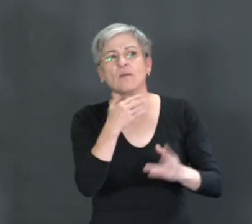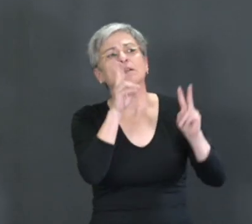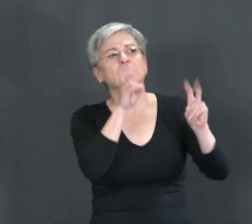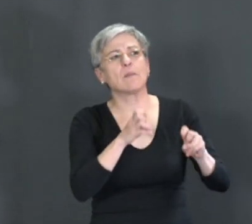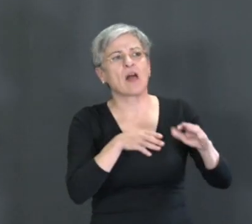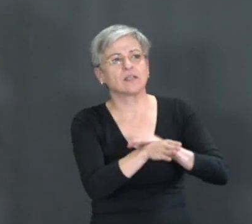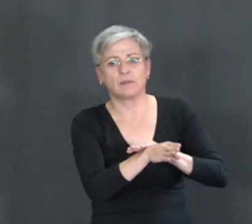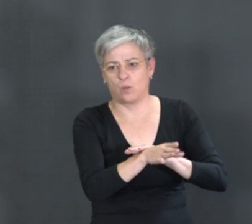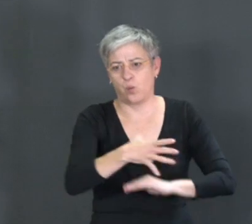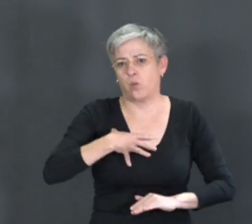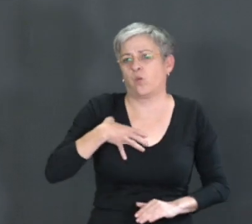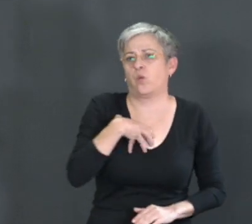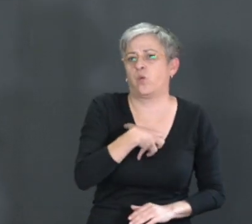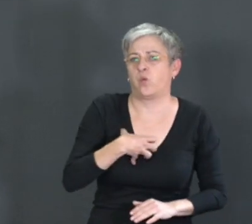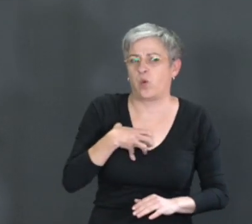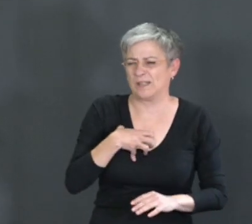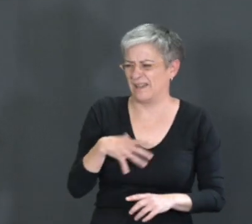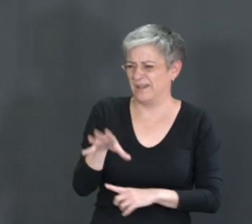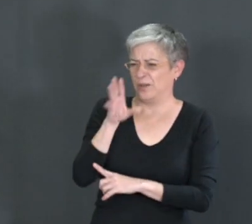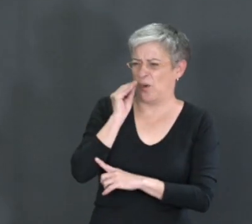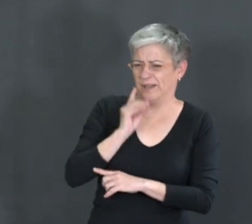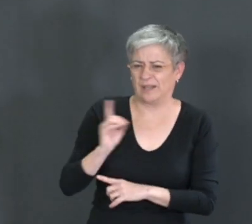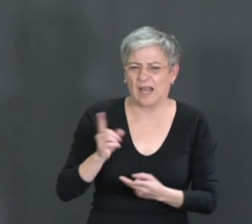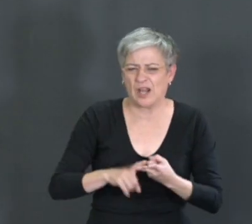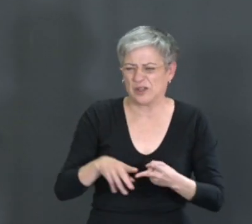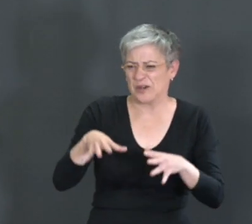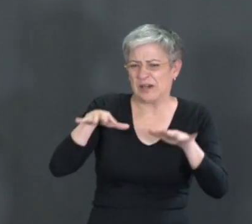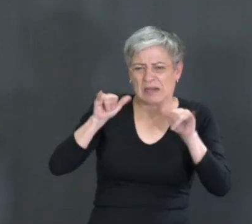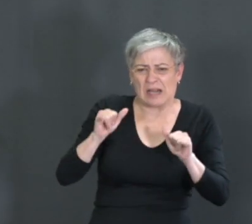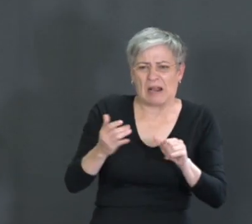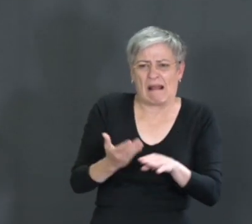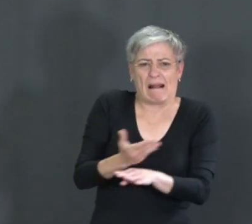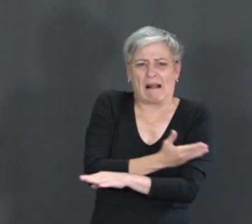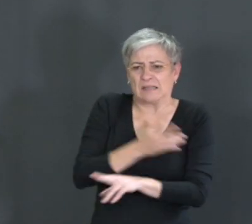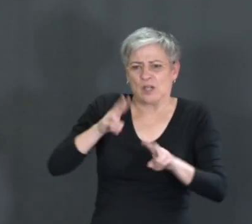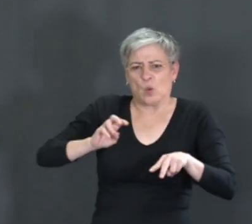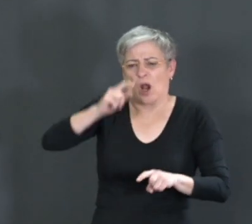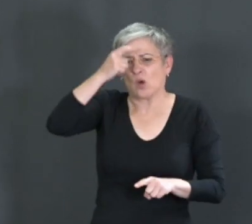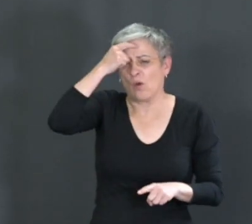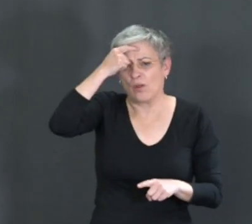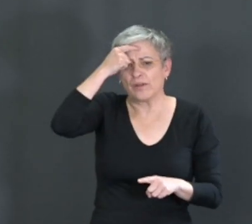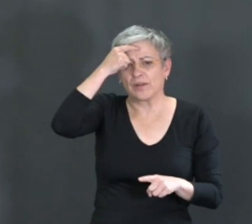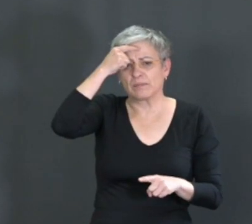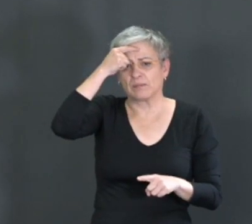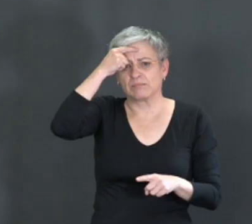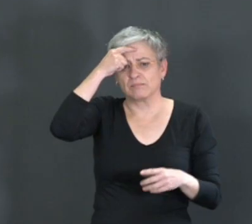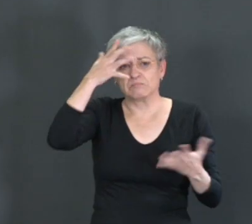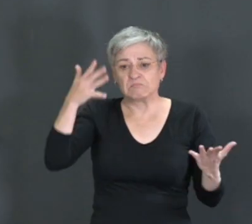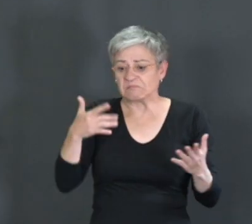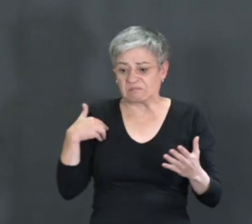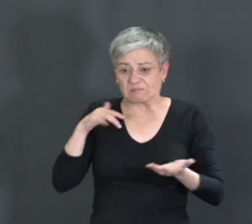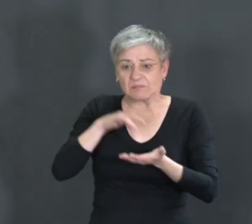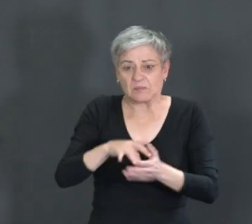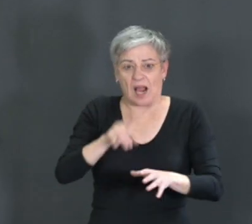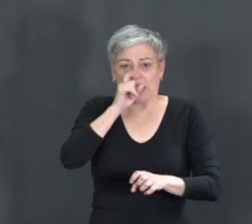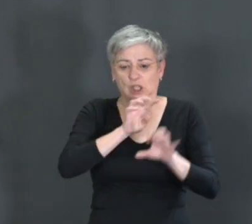pues era difícil, ¿no? Ni lo entendían, ni habían oído hablar de ese concepto hasta ese momento,